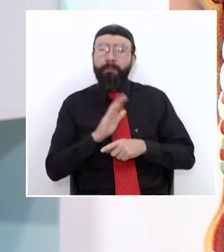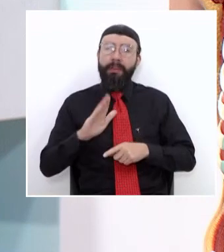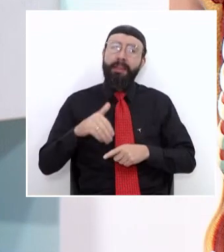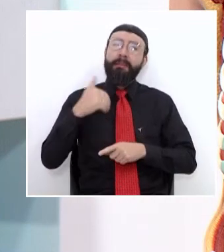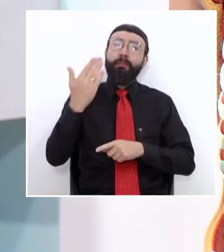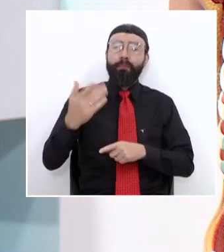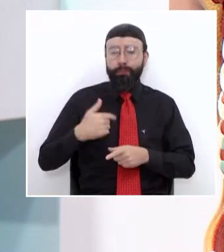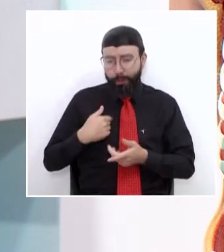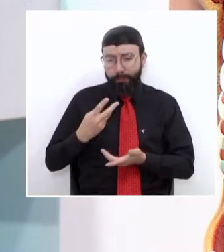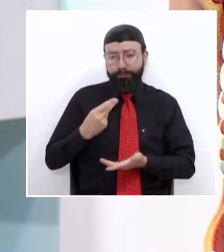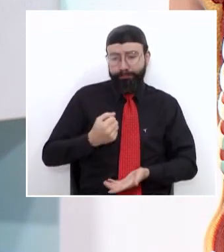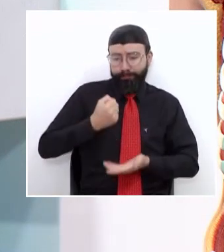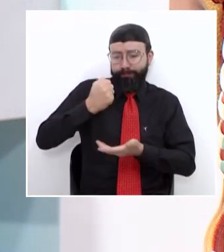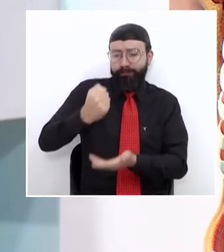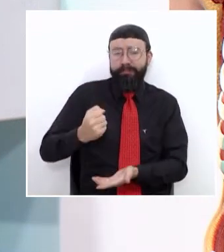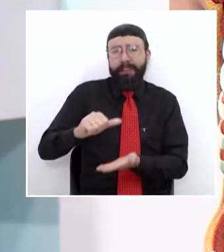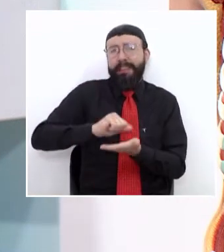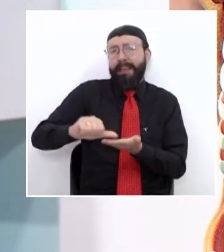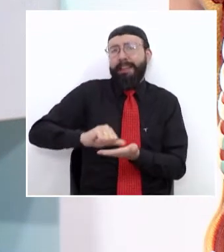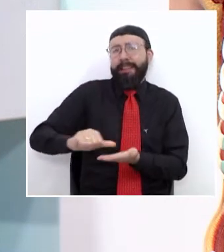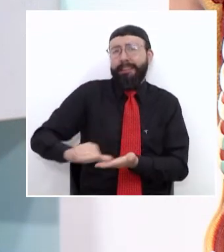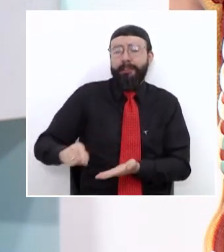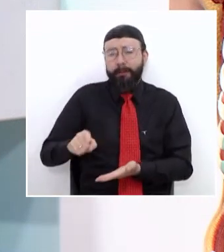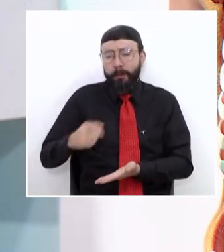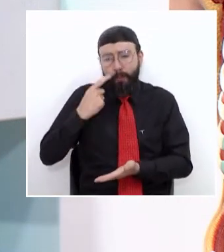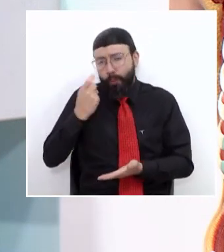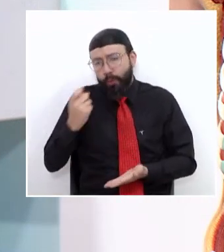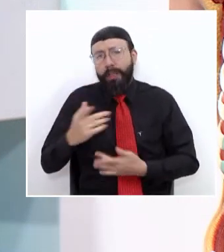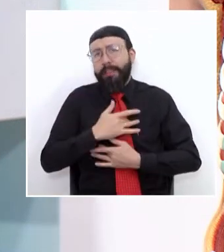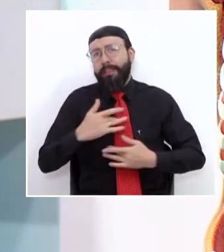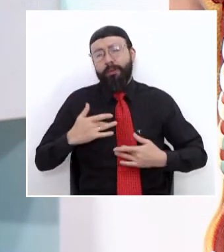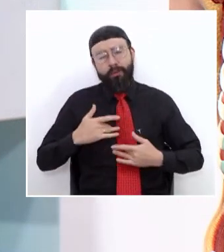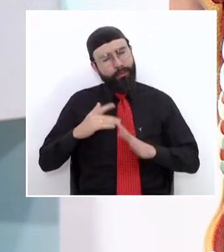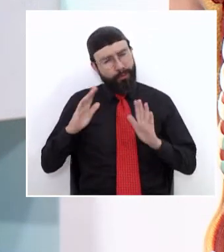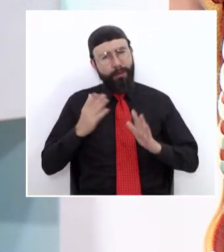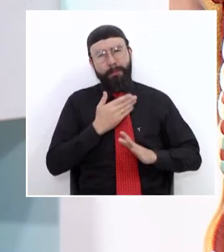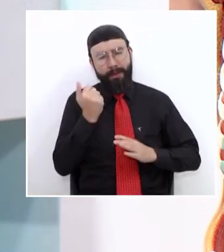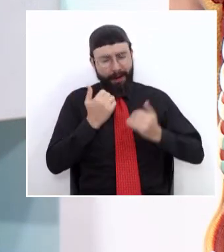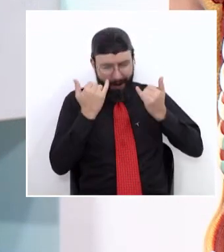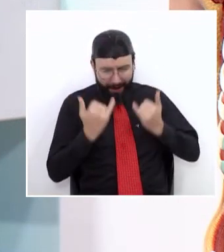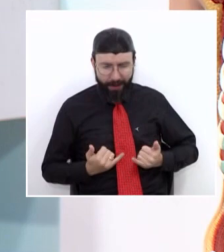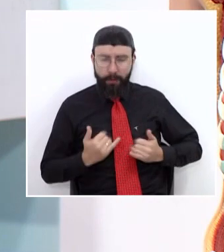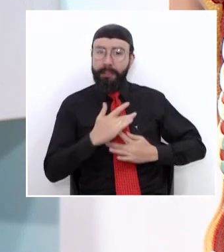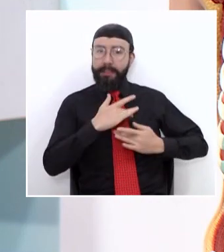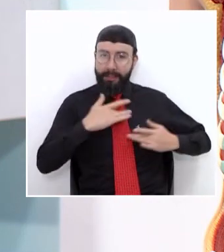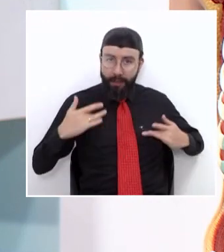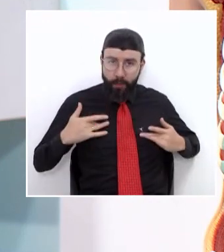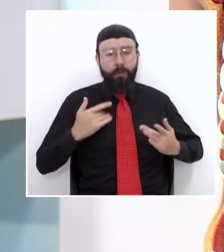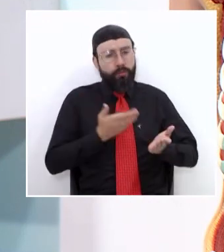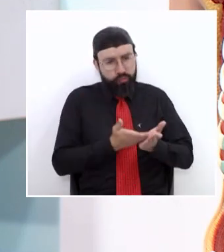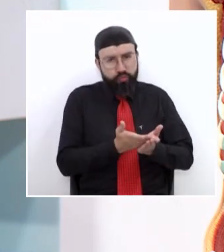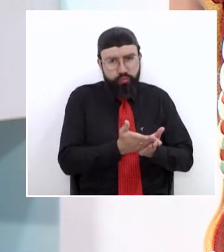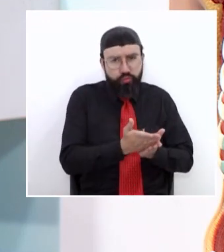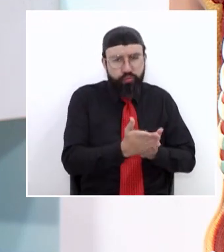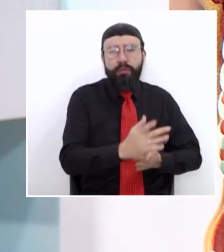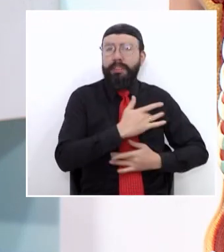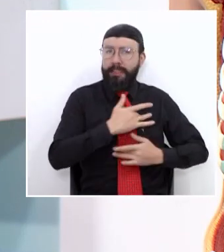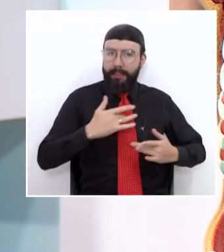toda la plata y todo el esfuerzo de nuestra vida buscando salud. Hoy vamos a hablar de un tema que nos preocupa